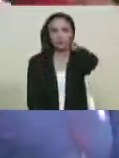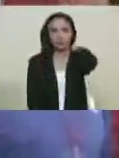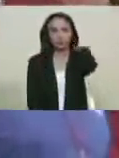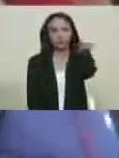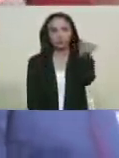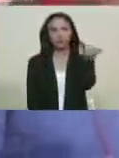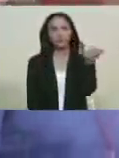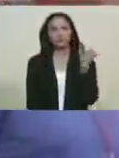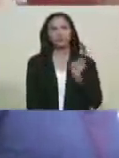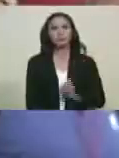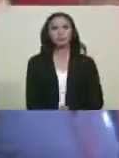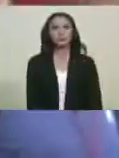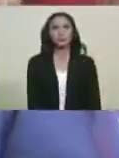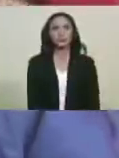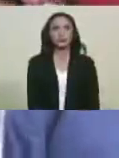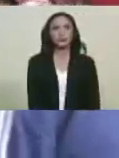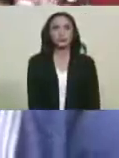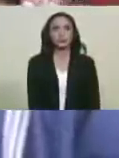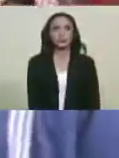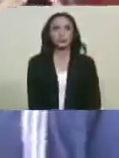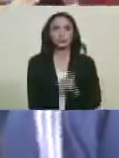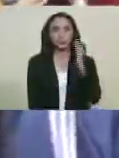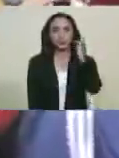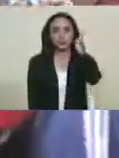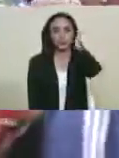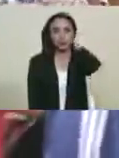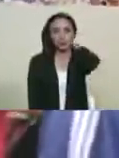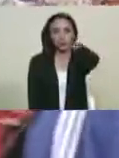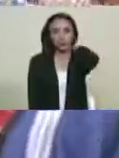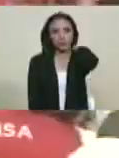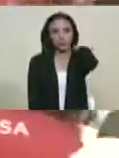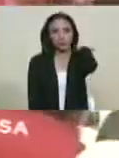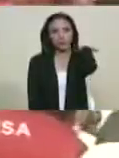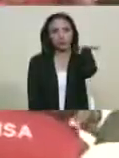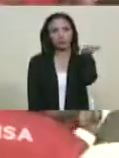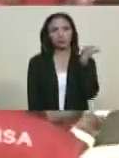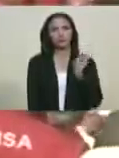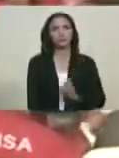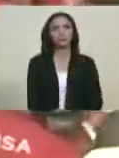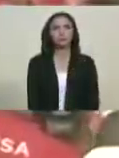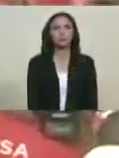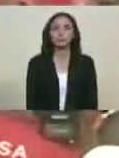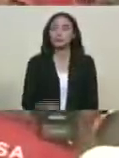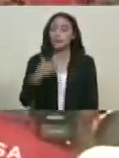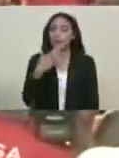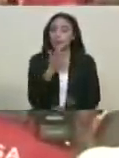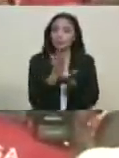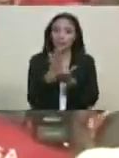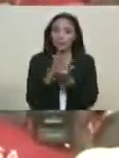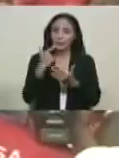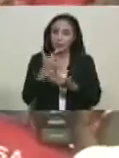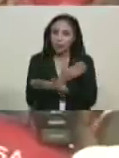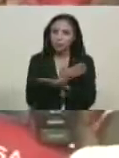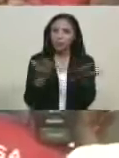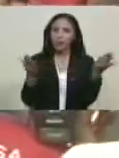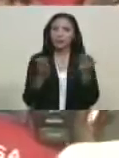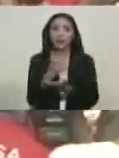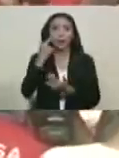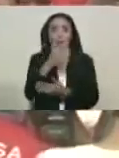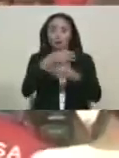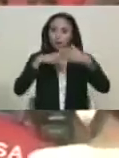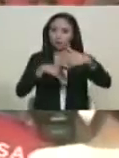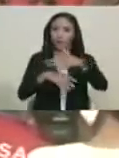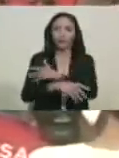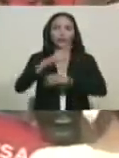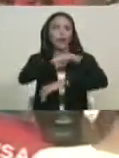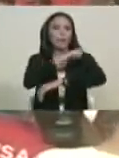con empuje y esta es la respuesta que tenemos que dar siempre siempre tenemos que dar la respuesta del pueblo en la calle poder